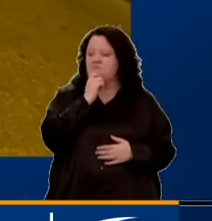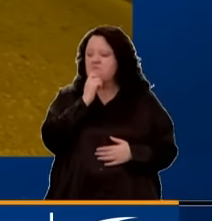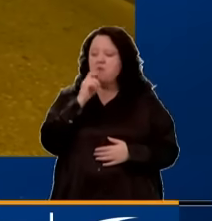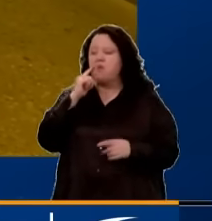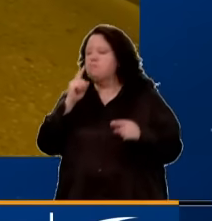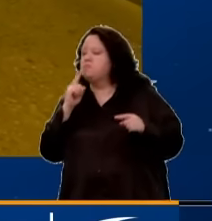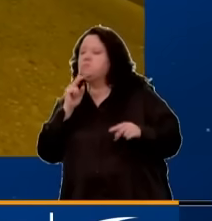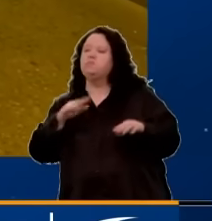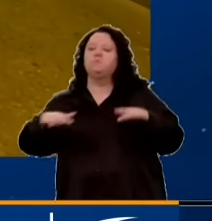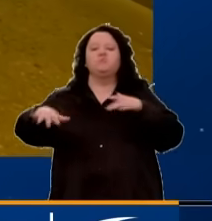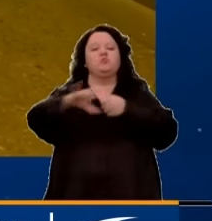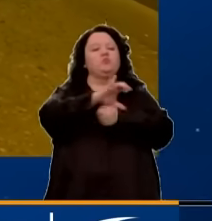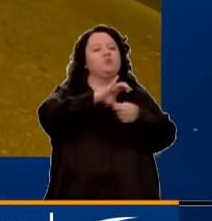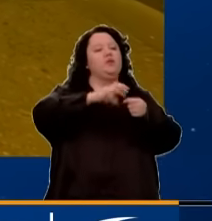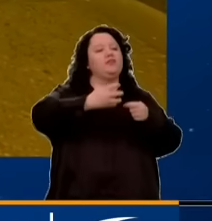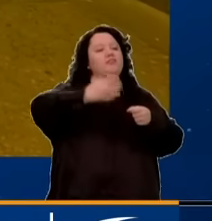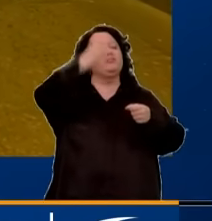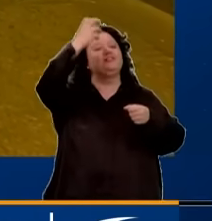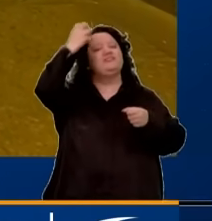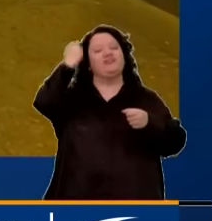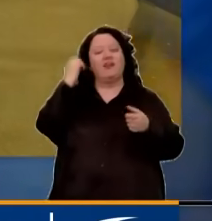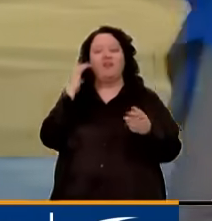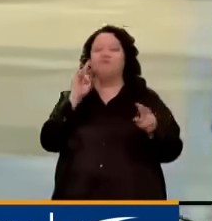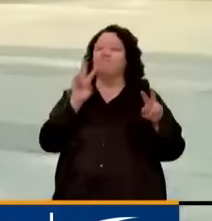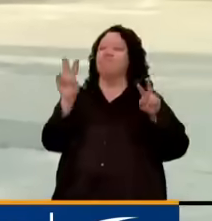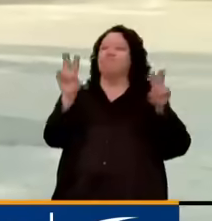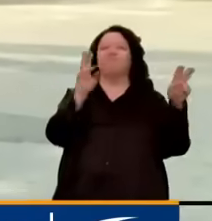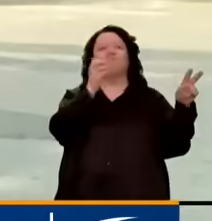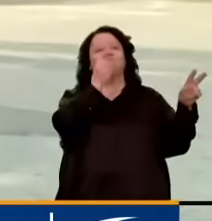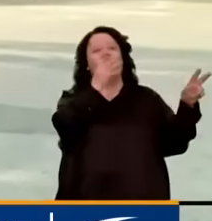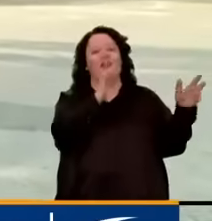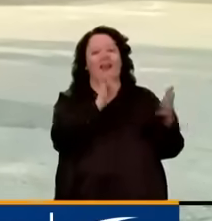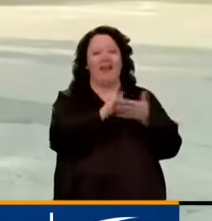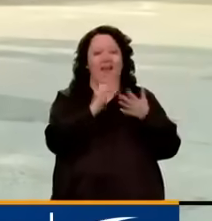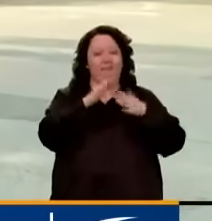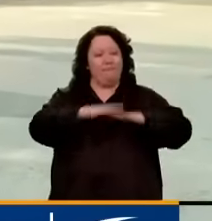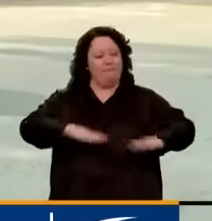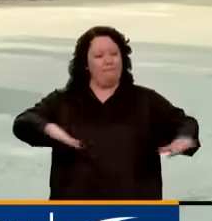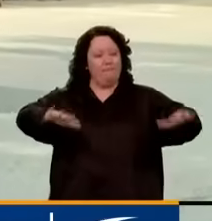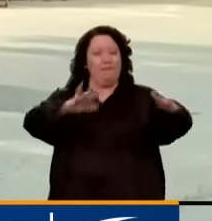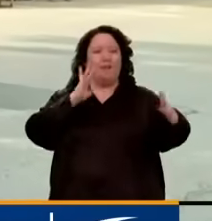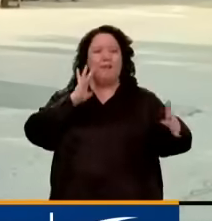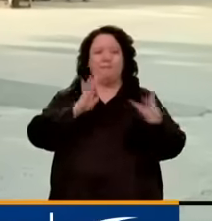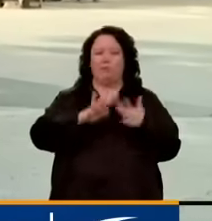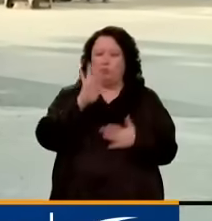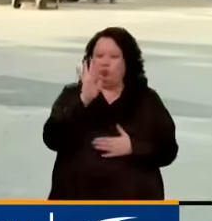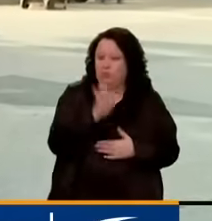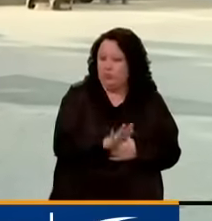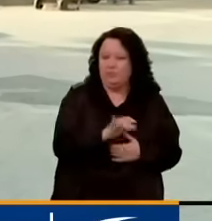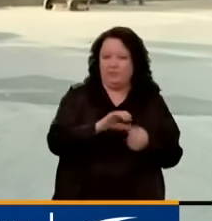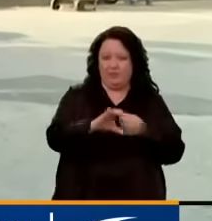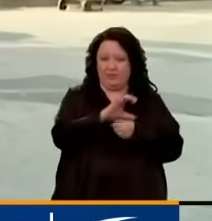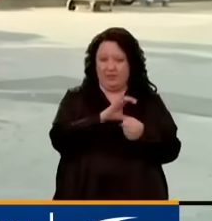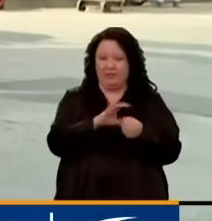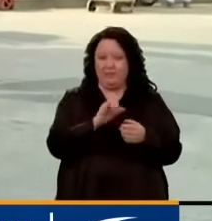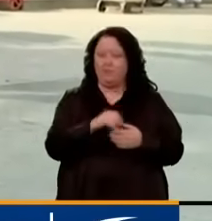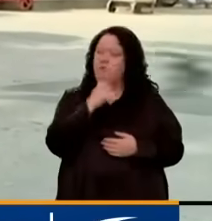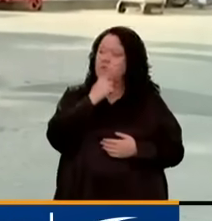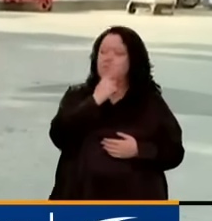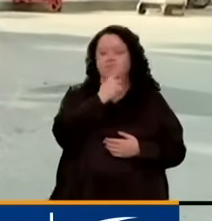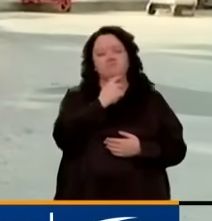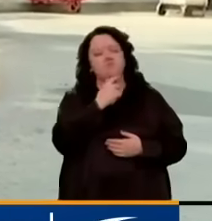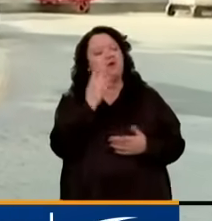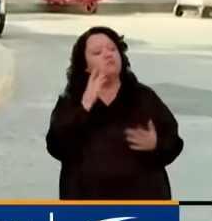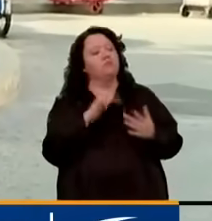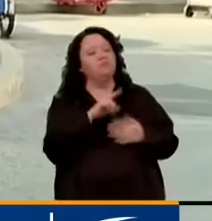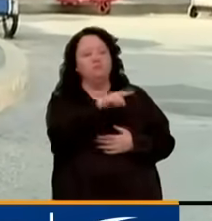recorrido para conocer la historia de estas encantadoras calles y plazas del centro histórico de la ciudad. Lo hizo a